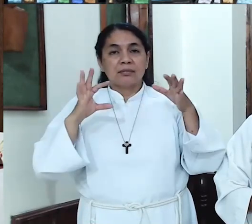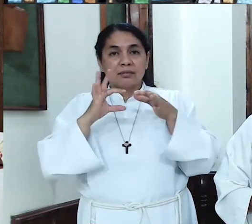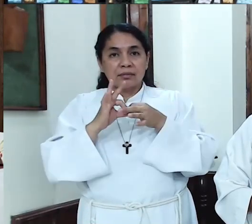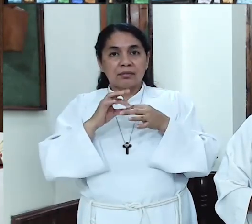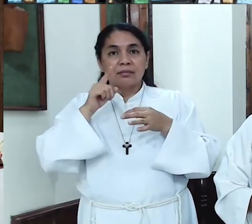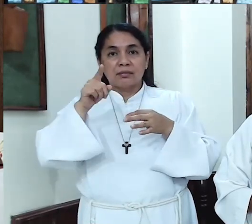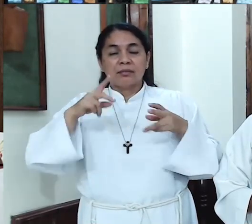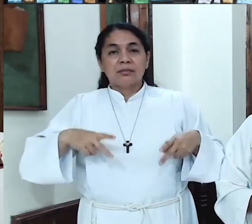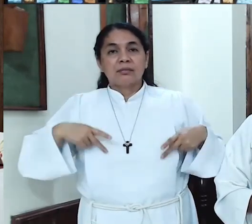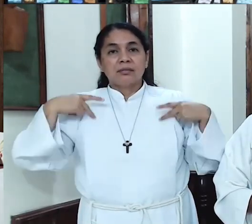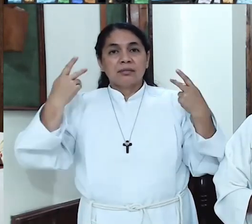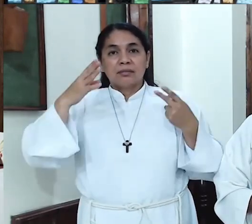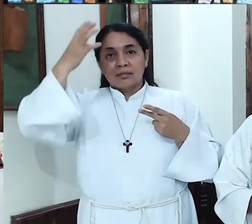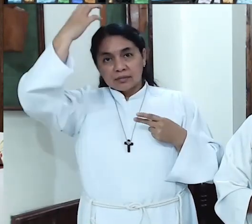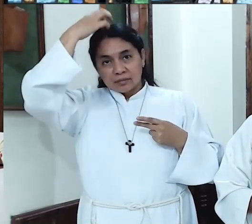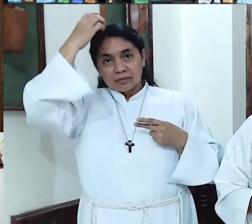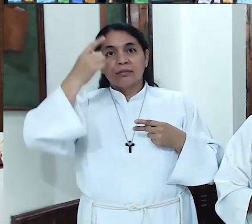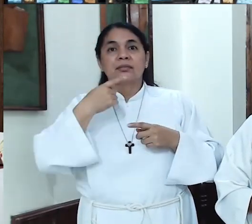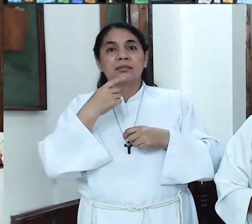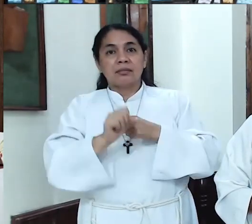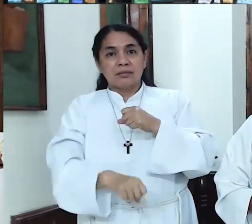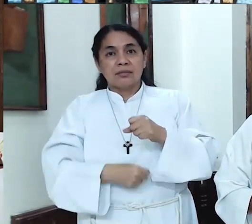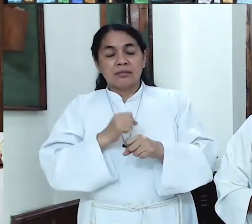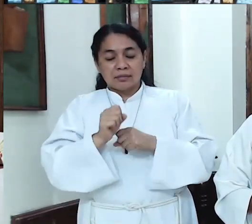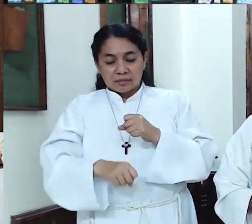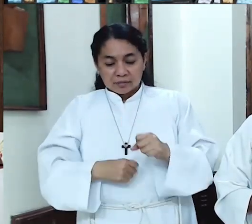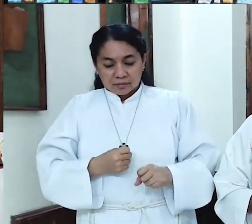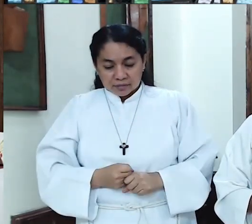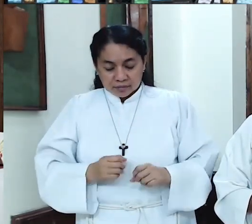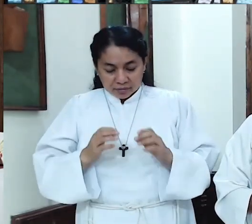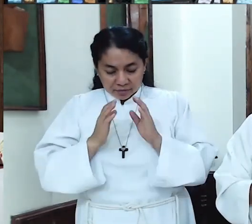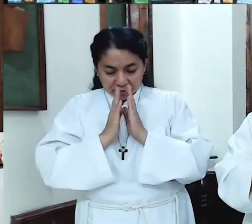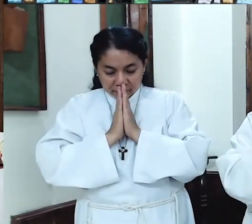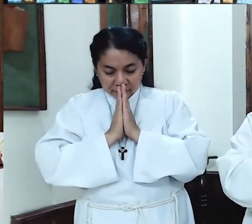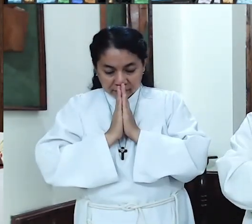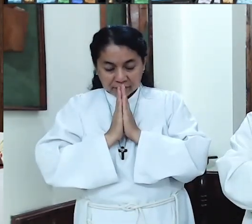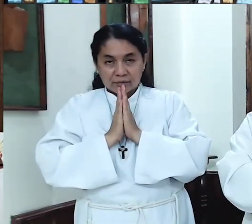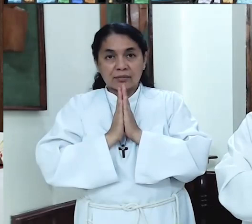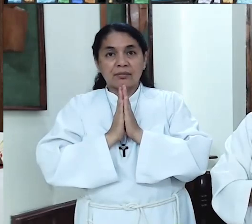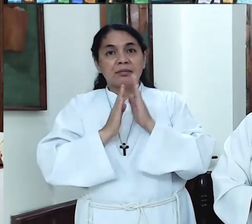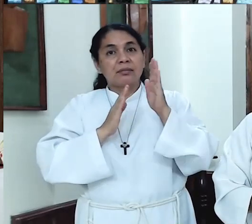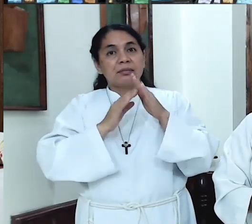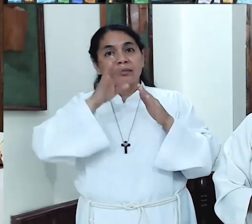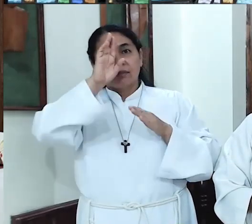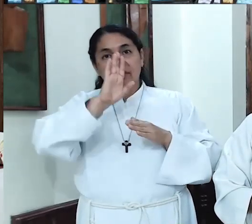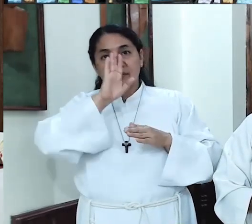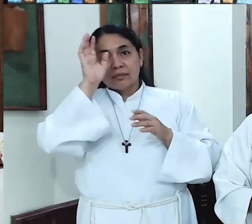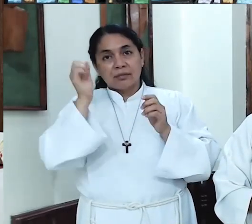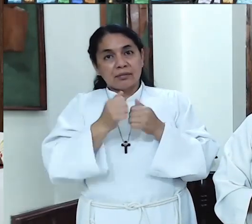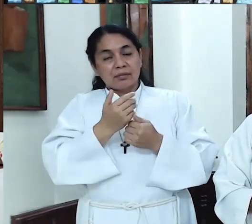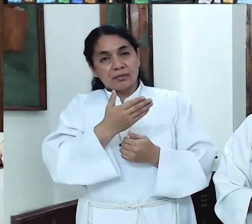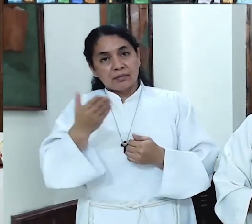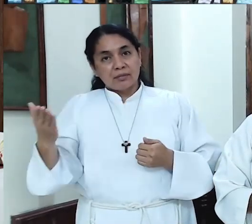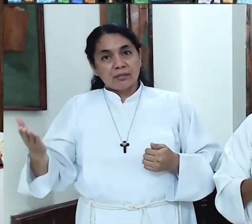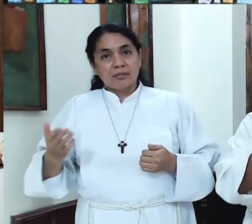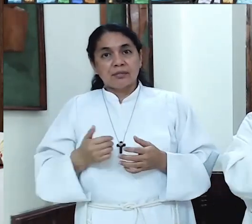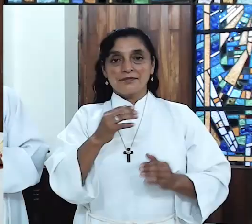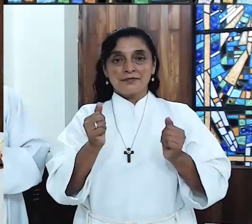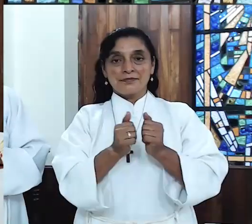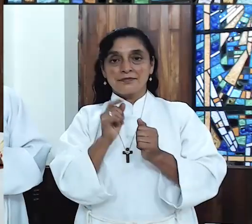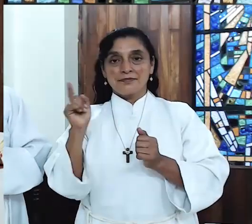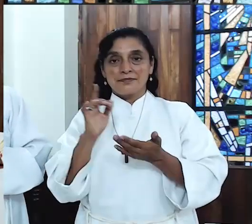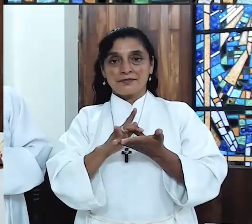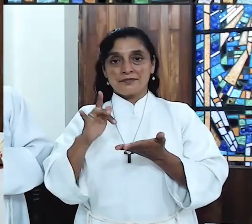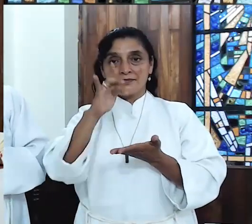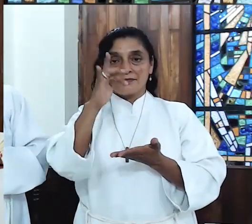paz y la unidad. Tú que vives y reinas por los siglos de los siglos. Amén. La paz del Señor esté siempre con ustedes.